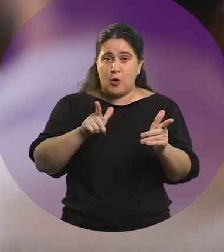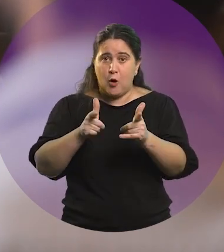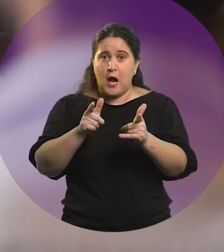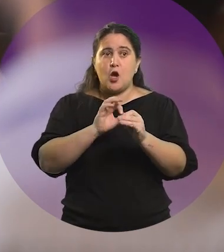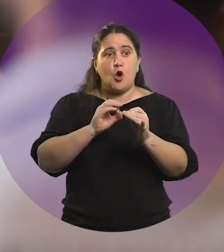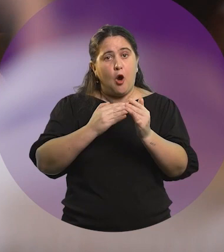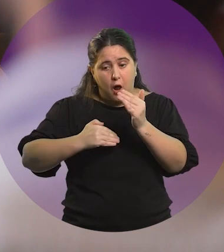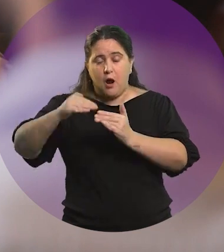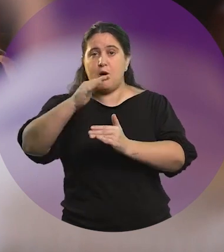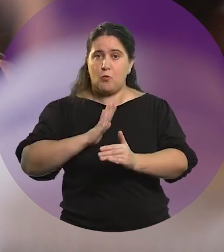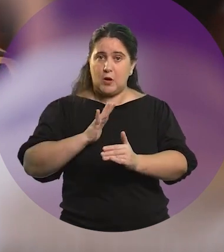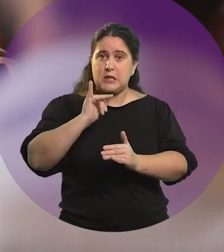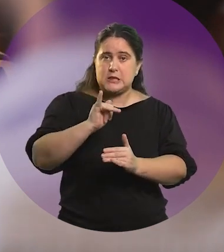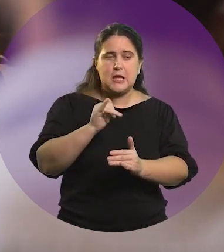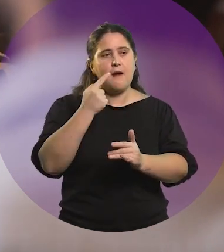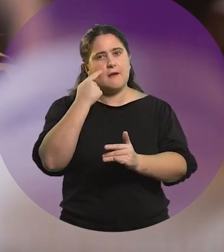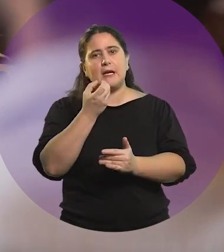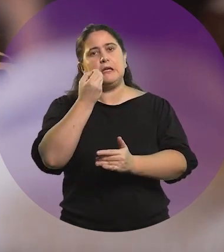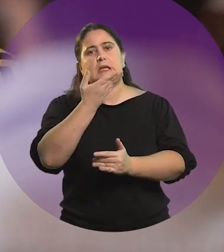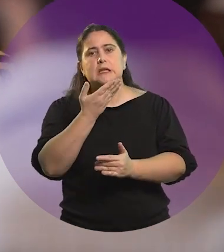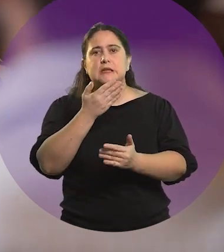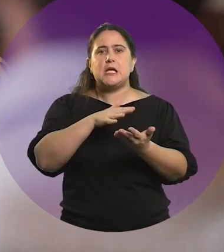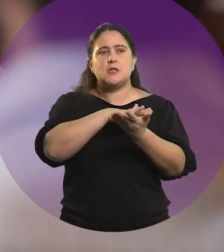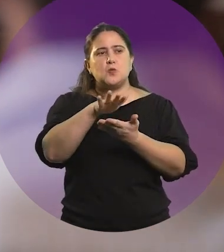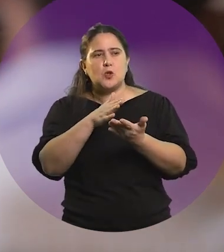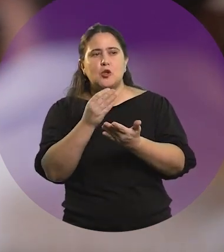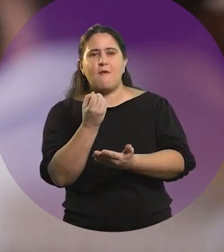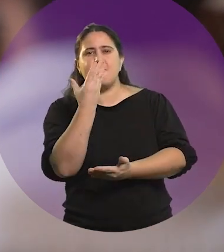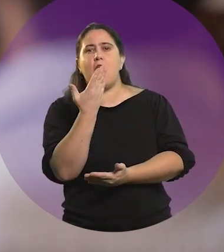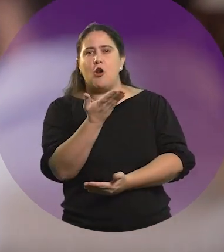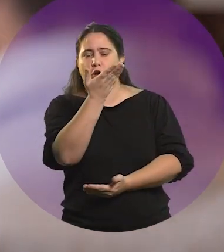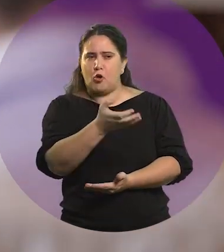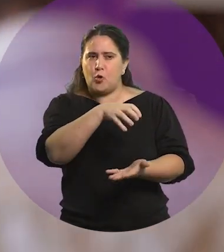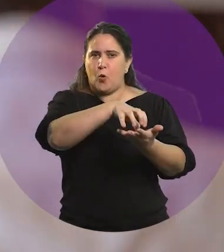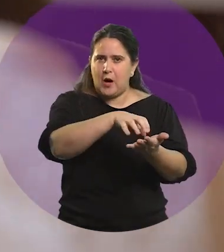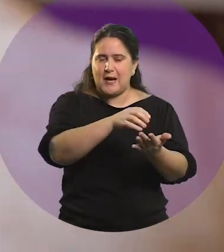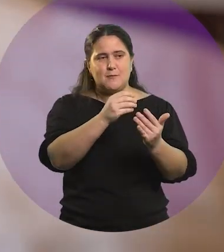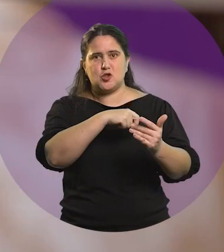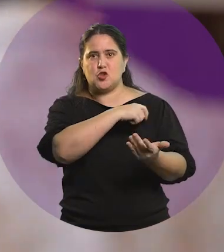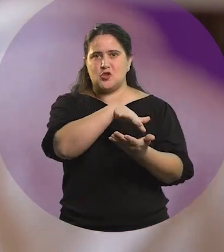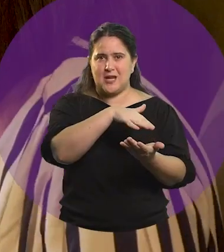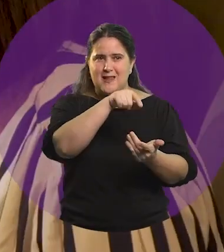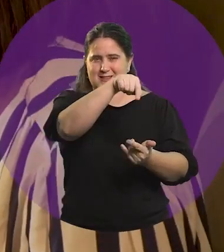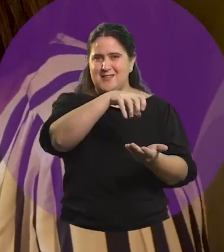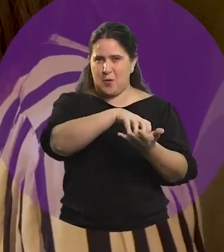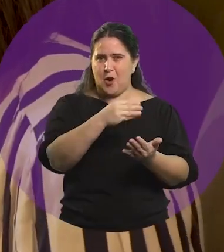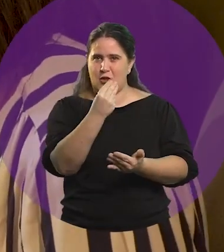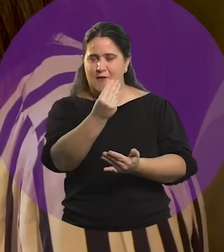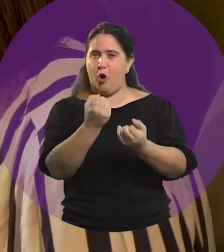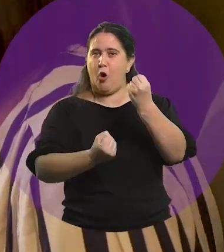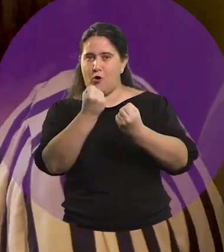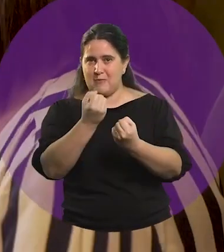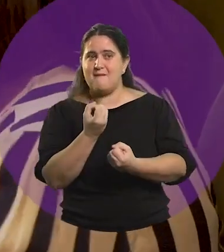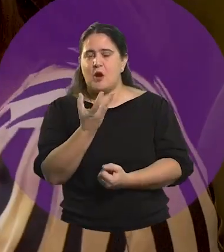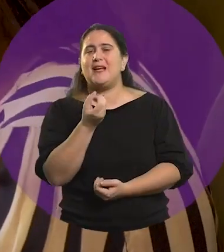estamos sobre representadas, cómo eso dialoga también con la valorización de esos espacios en términos sociales y también en términos